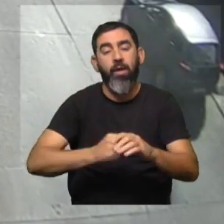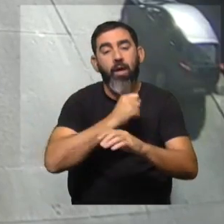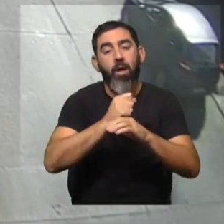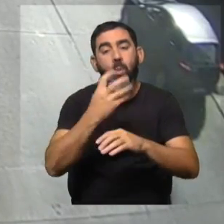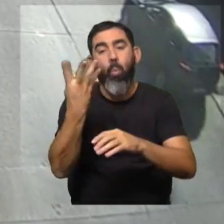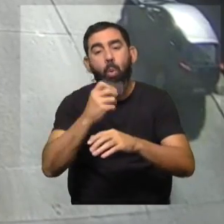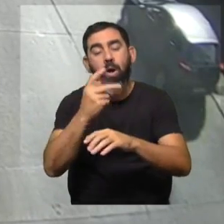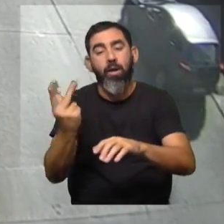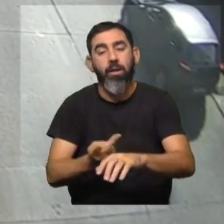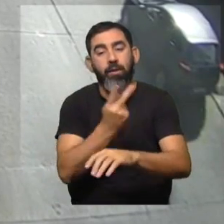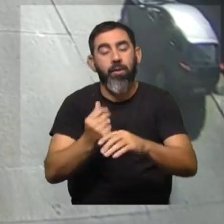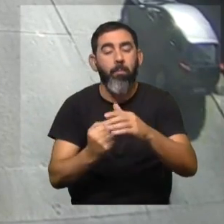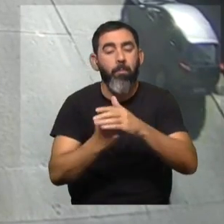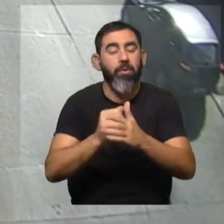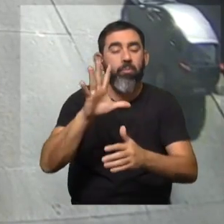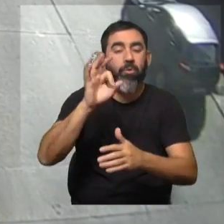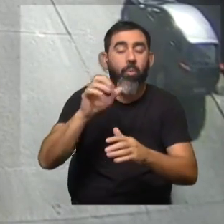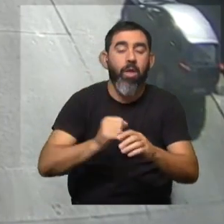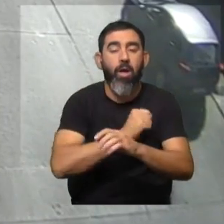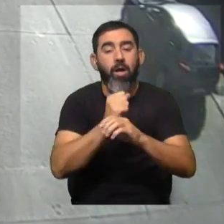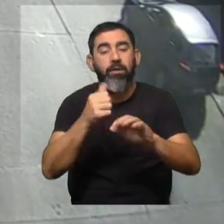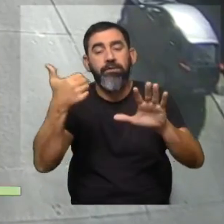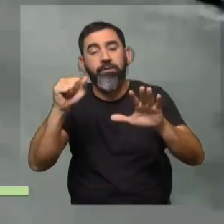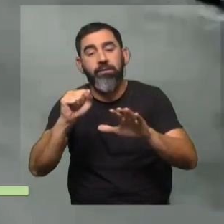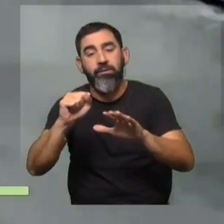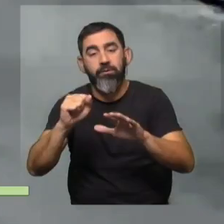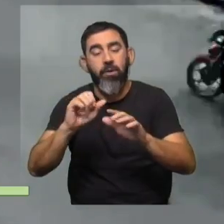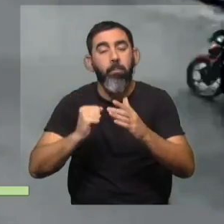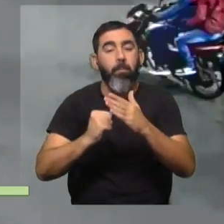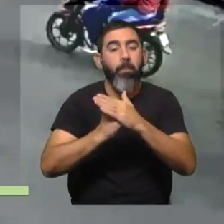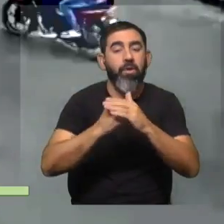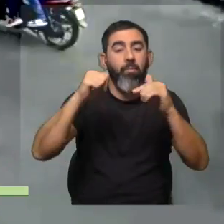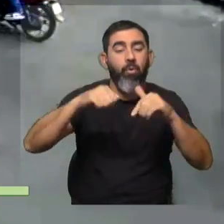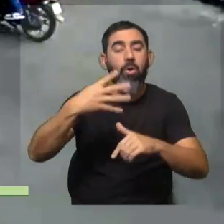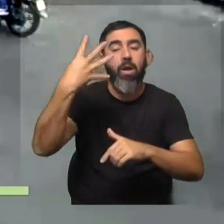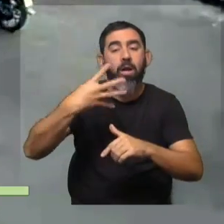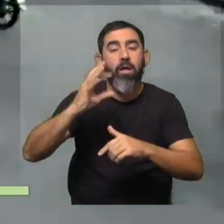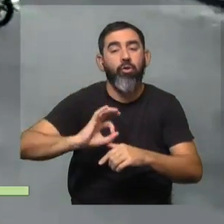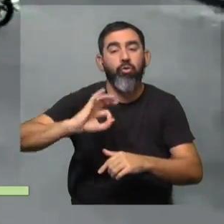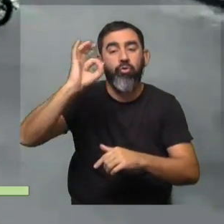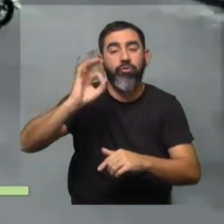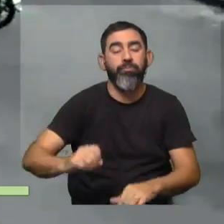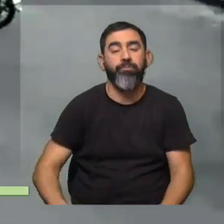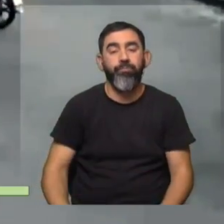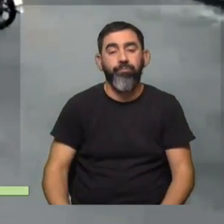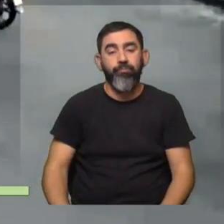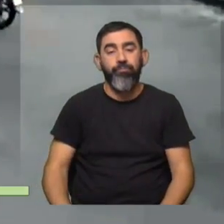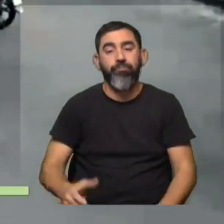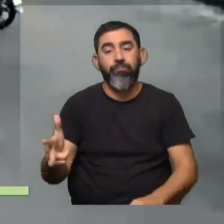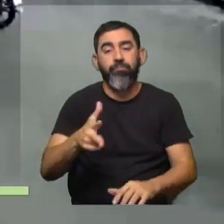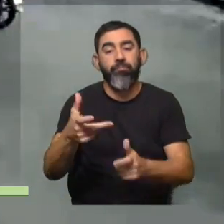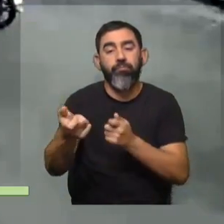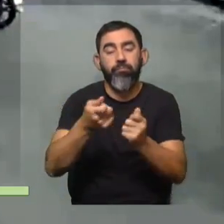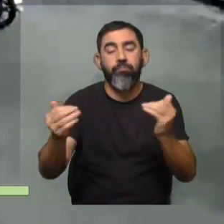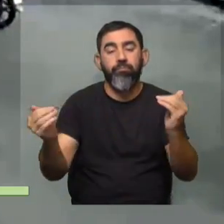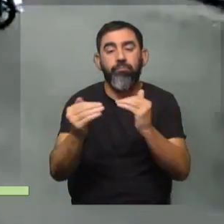km por hora con rachas de 50 a 60 kilómetros por hora y una máxima anunciada de 14 grados nada más como siempre viendo algunas